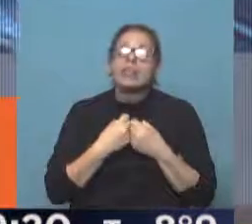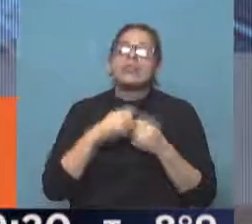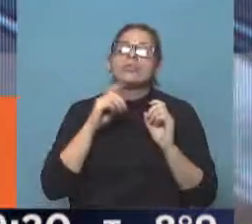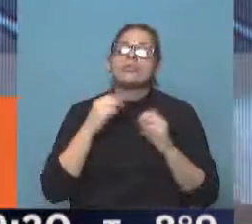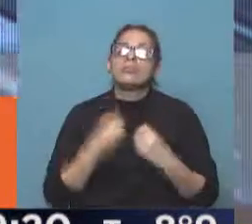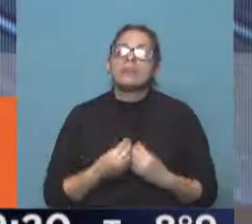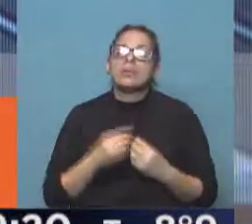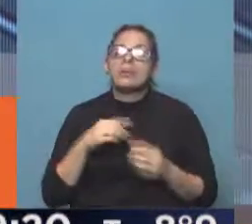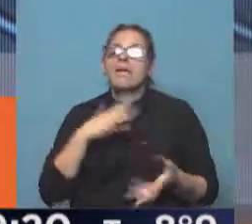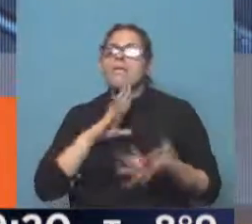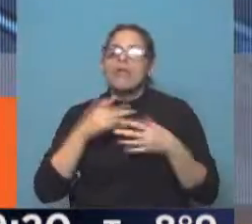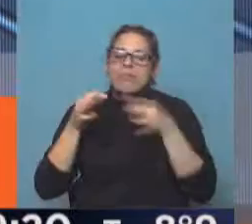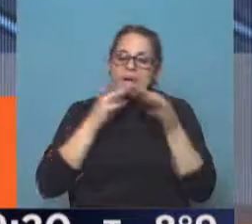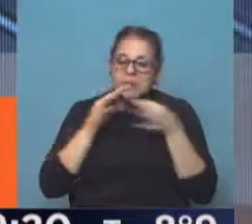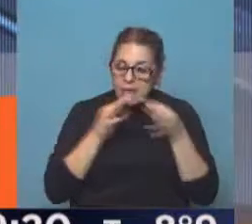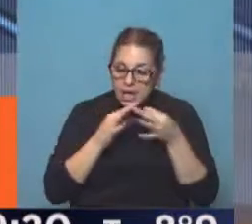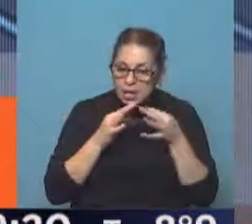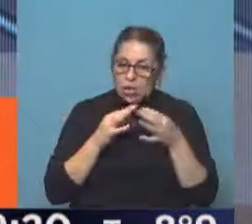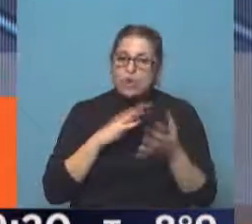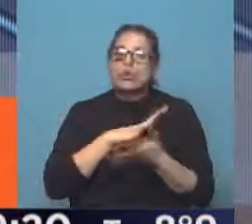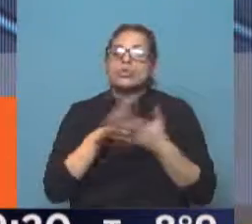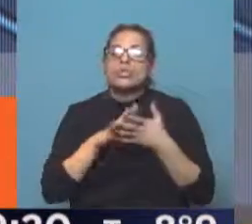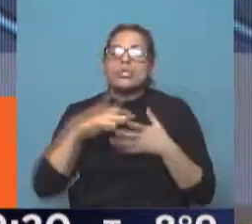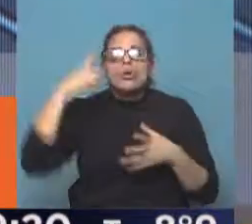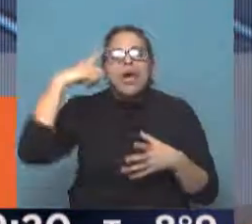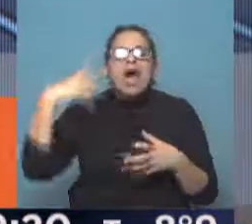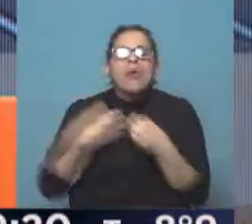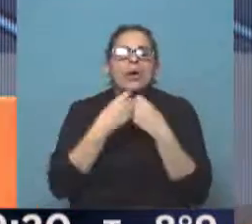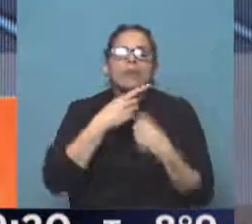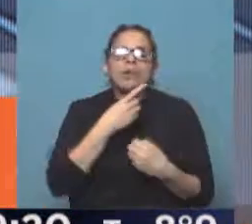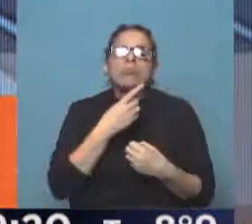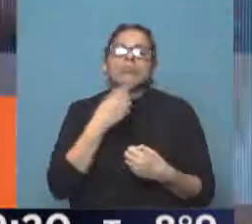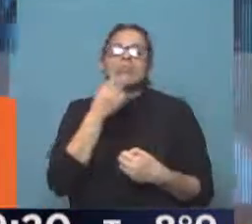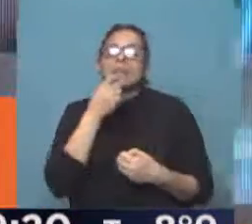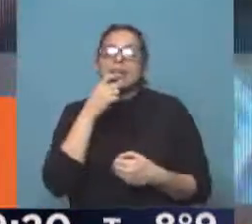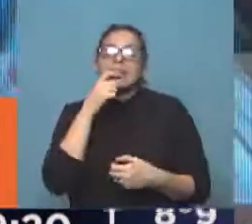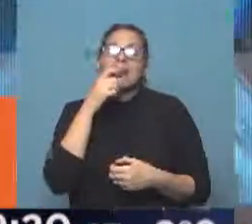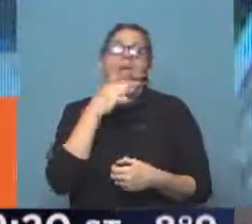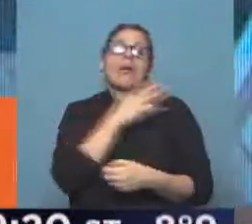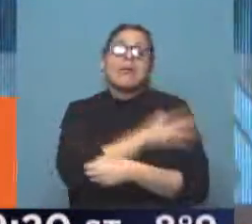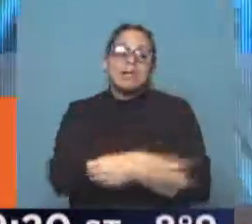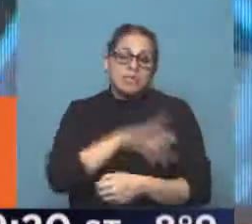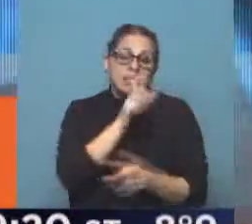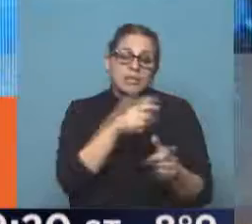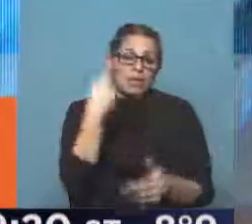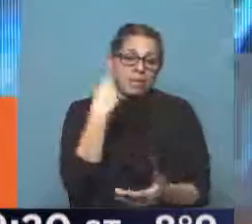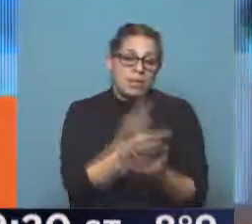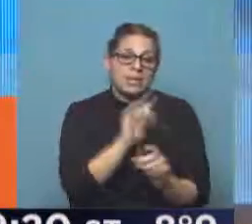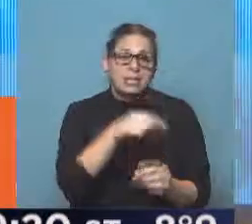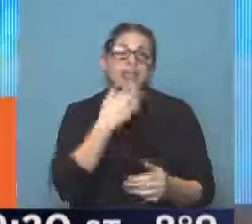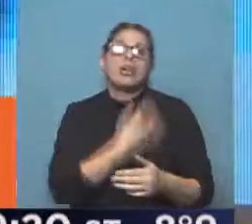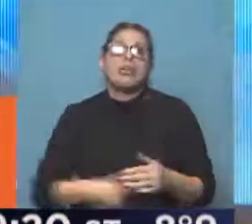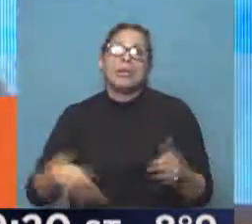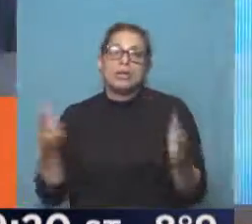través del diálogo y encontrar caminos de acuerdo entre los habitantes de las villas y el gobierno es